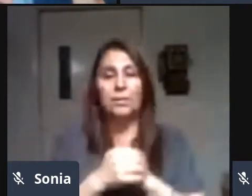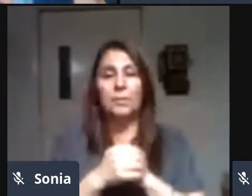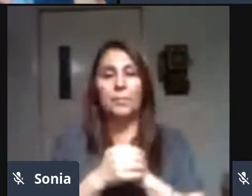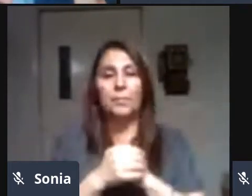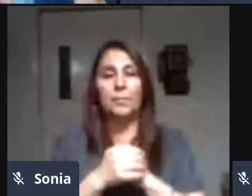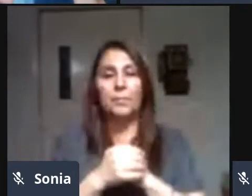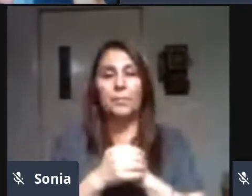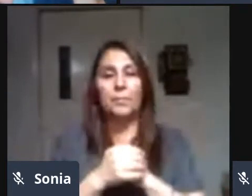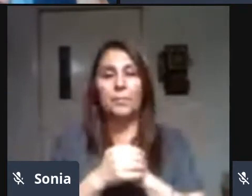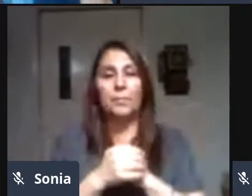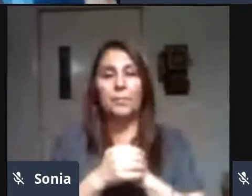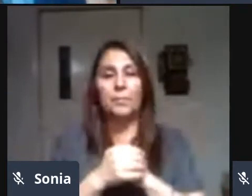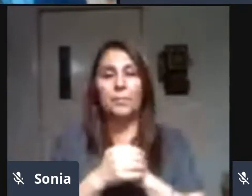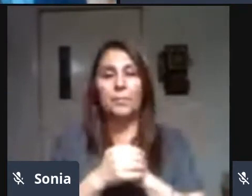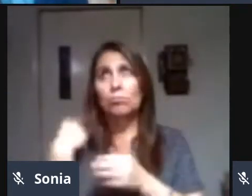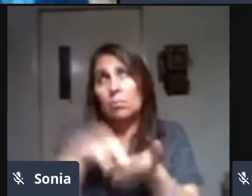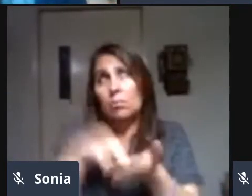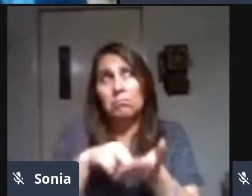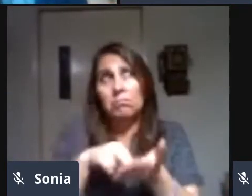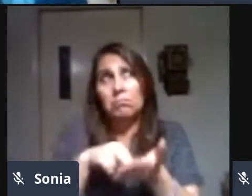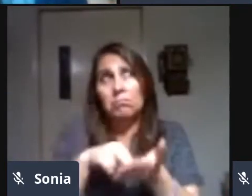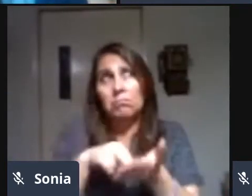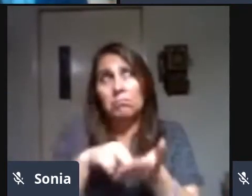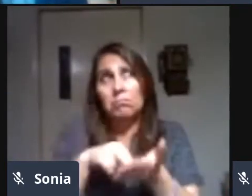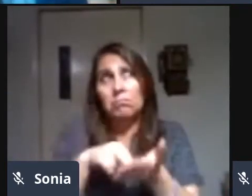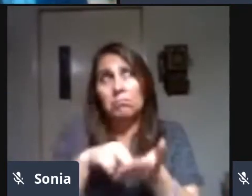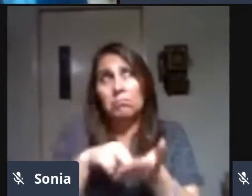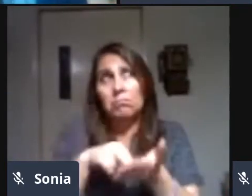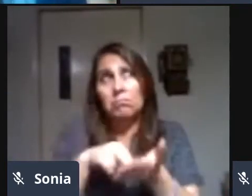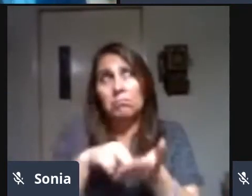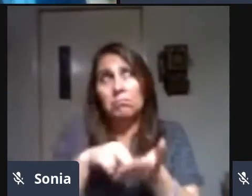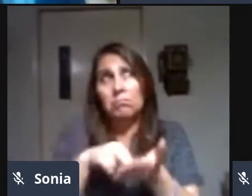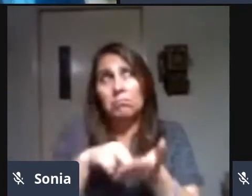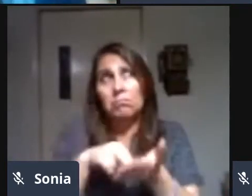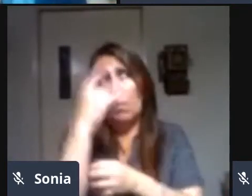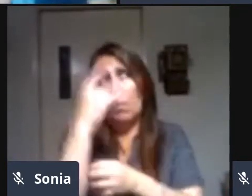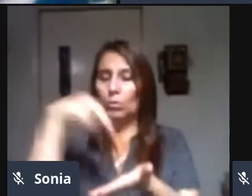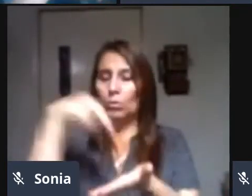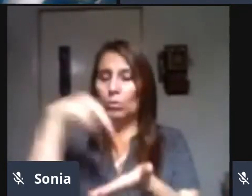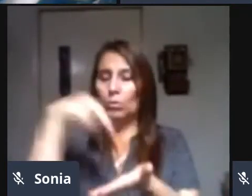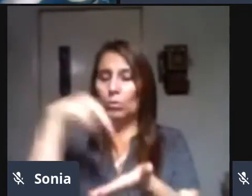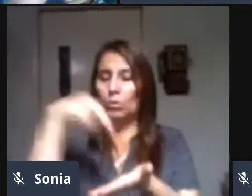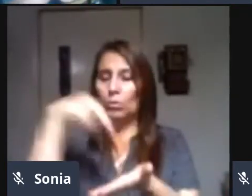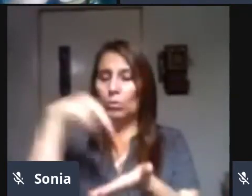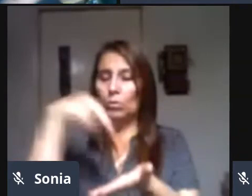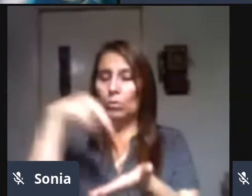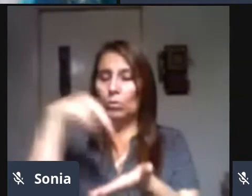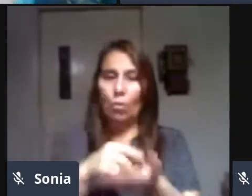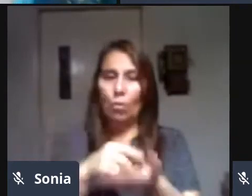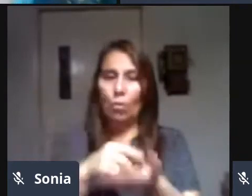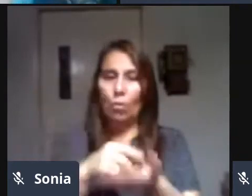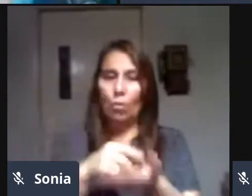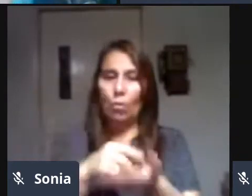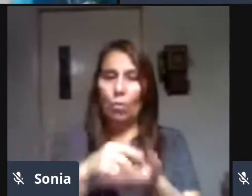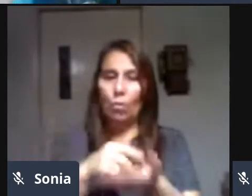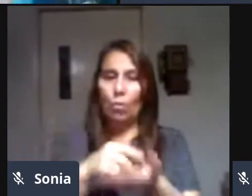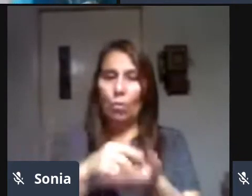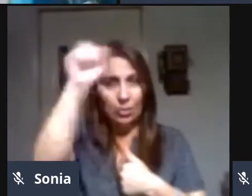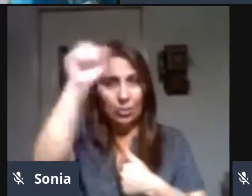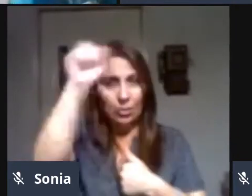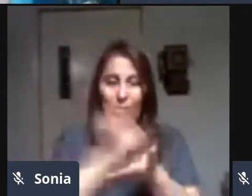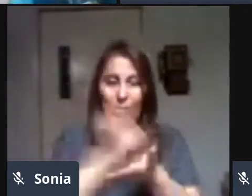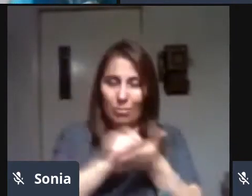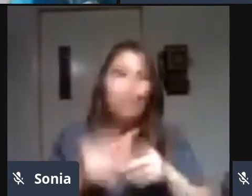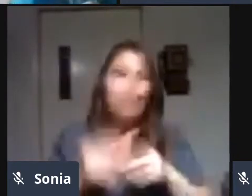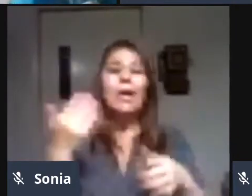como intelectual y como escritor que este tema de la memoria y de lo que nos ha pasado y de la guerra y del daño de las